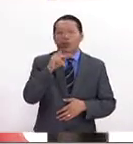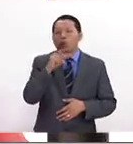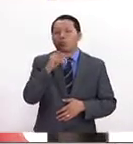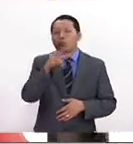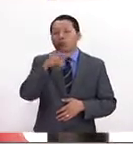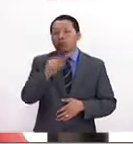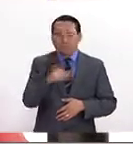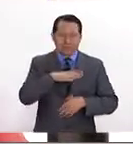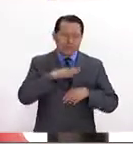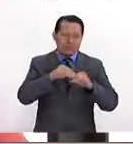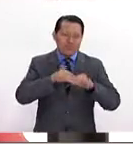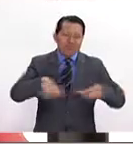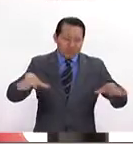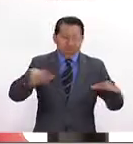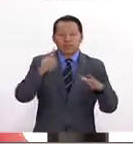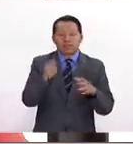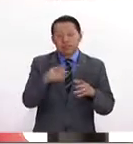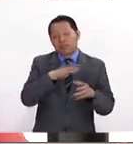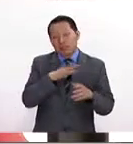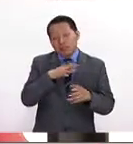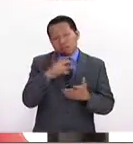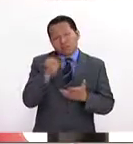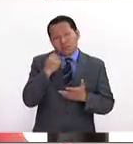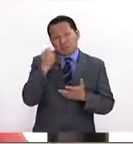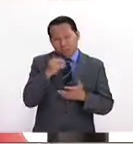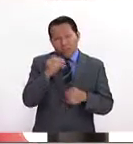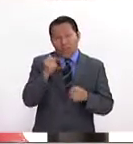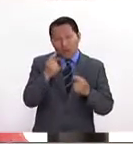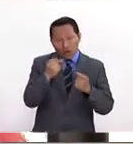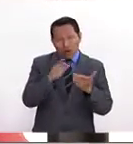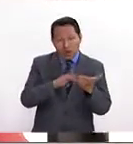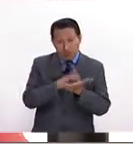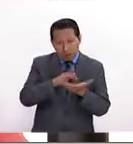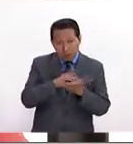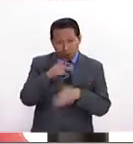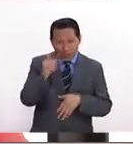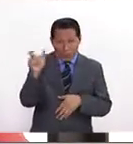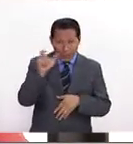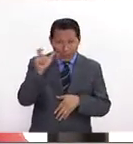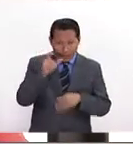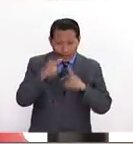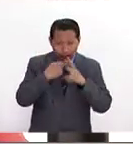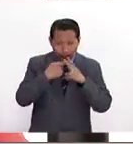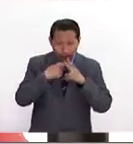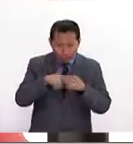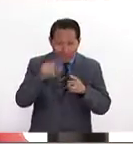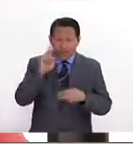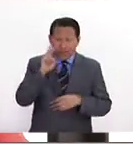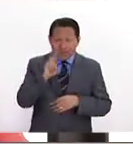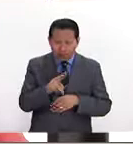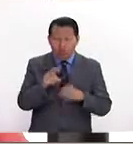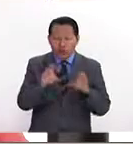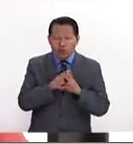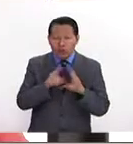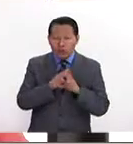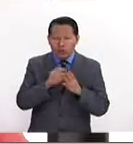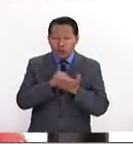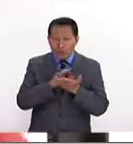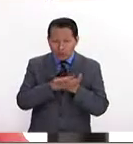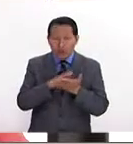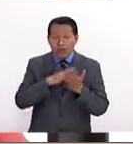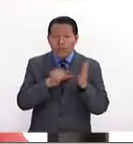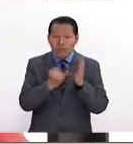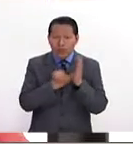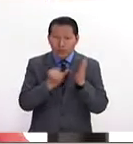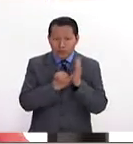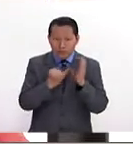las masas, es rentable ese tipo de discurso, pero a la hora de que comience a ver que se le impongan un